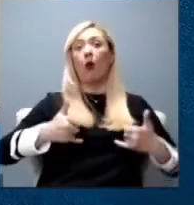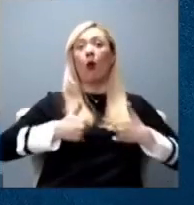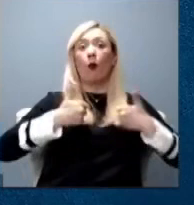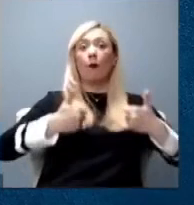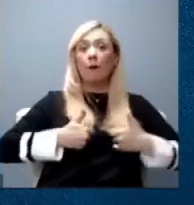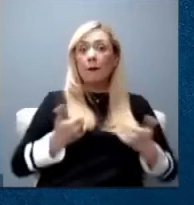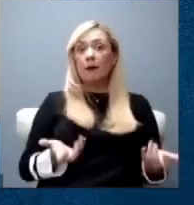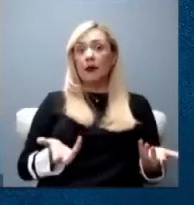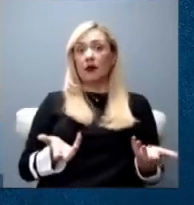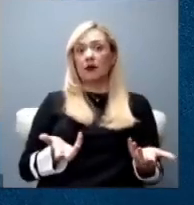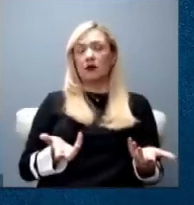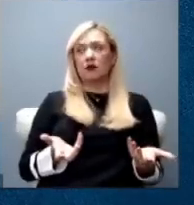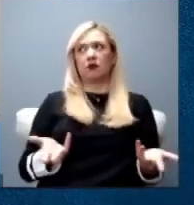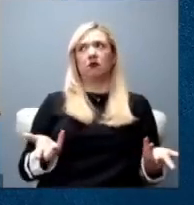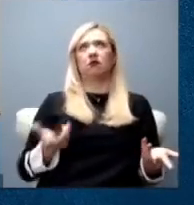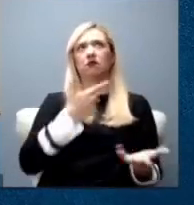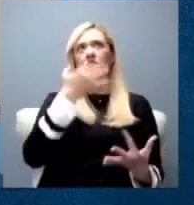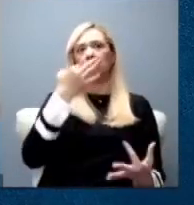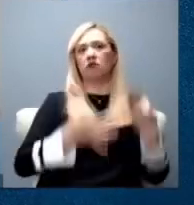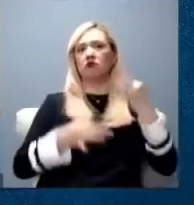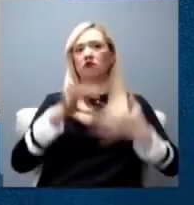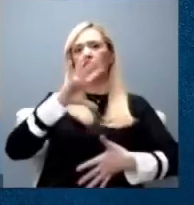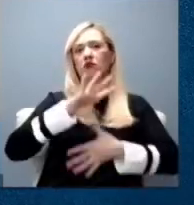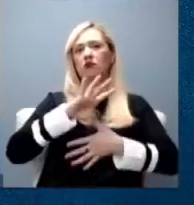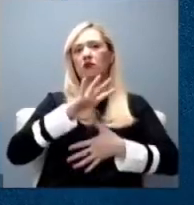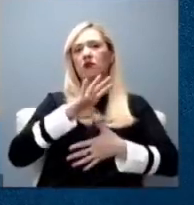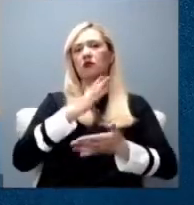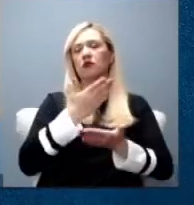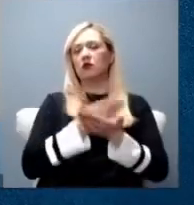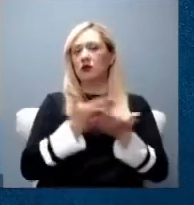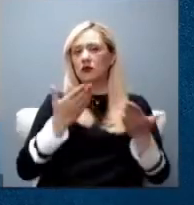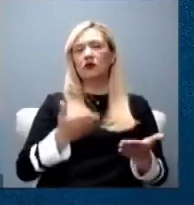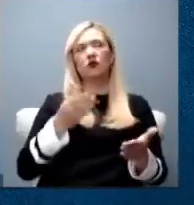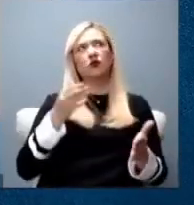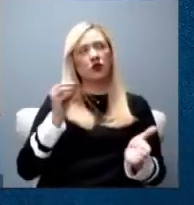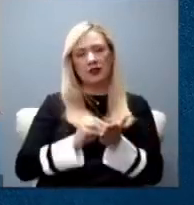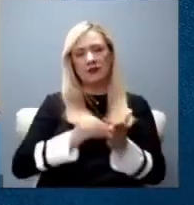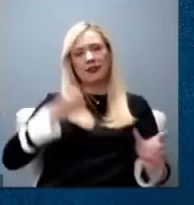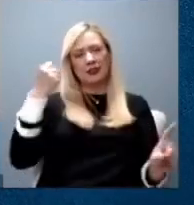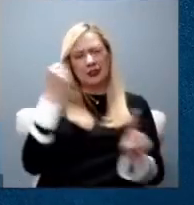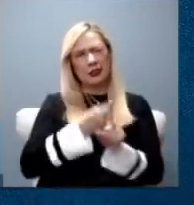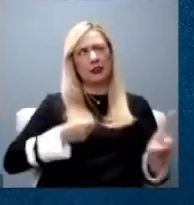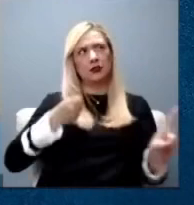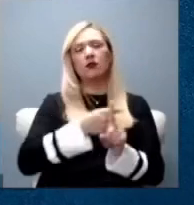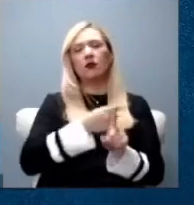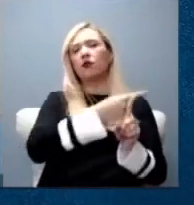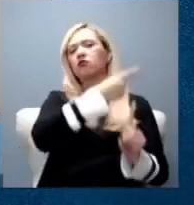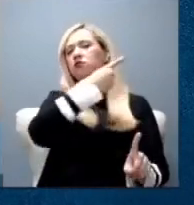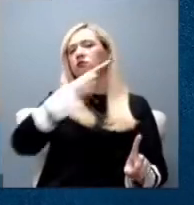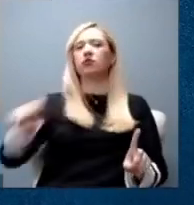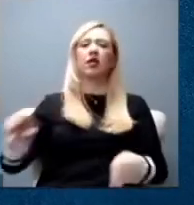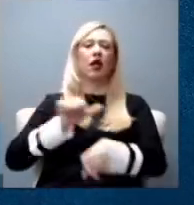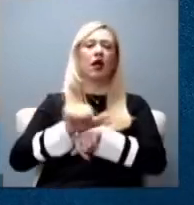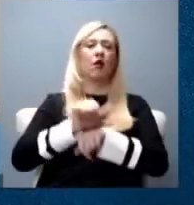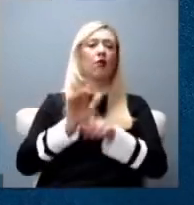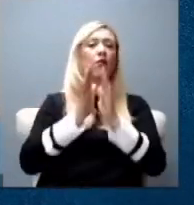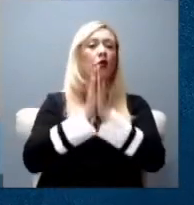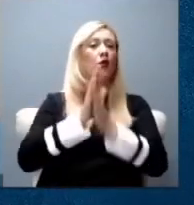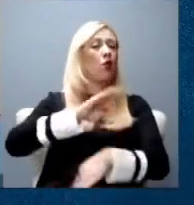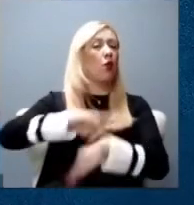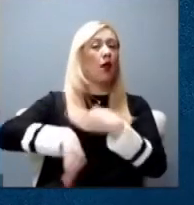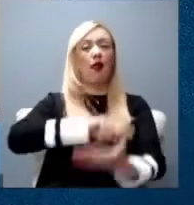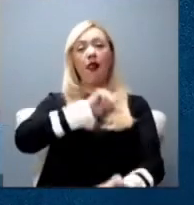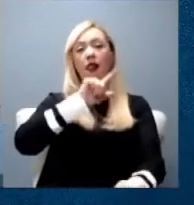ese caso la Corte Interamericana, algo que aún estamos insistiendo, le ordenó a la Argentina que todas las